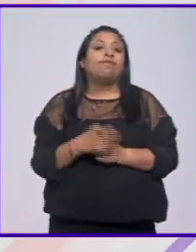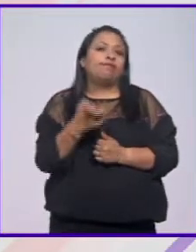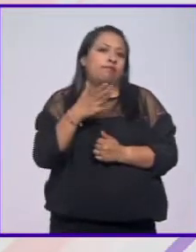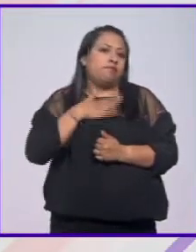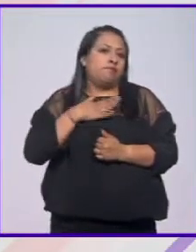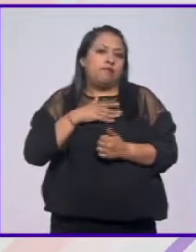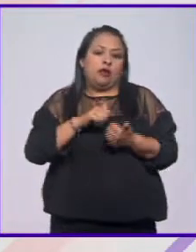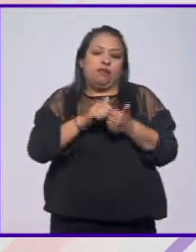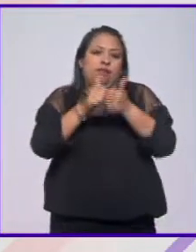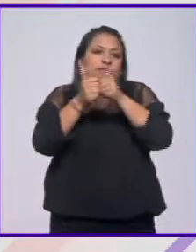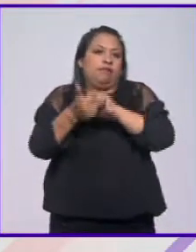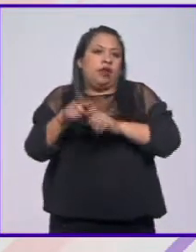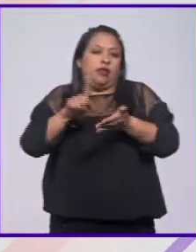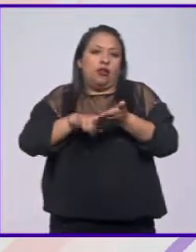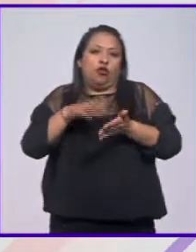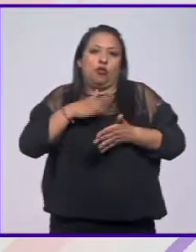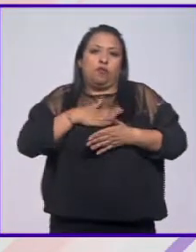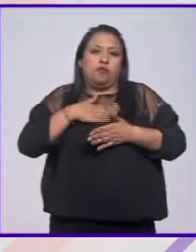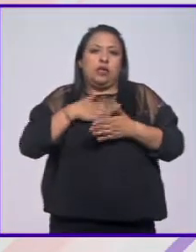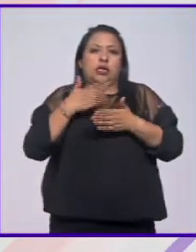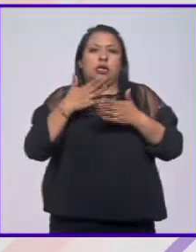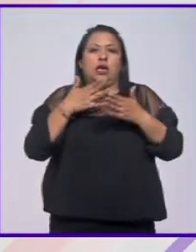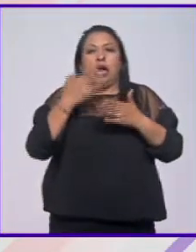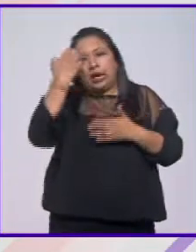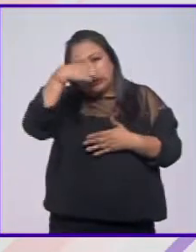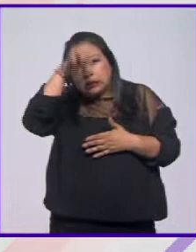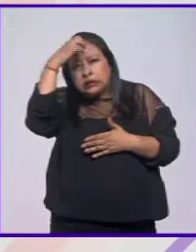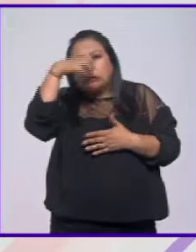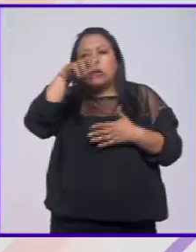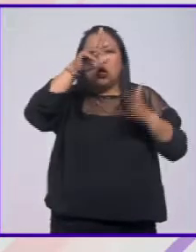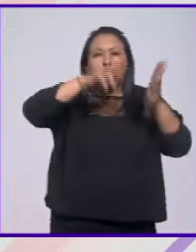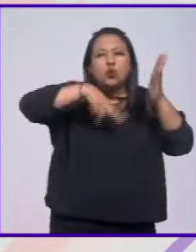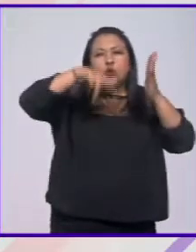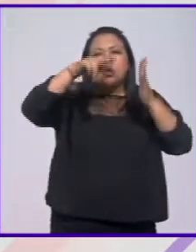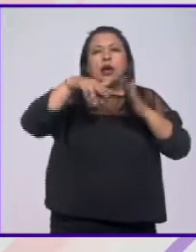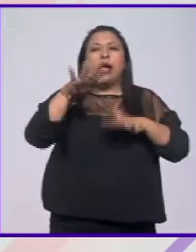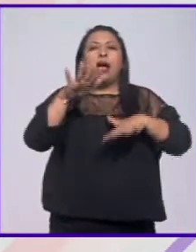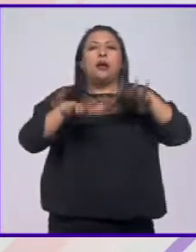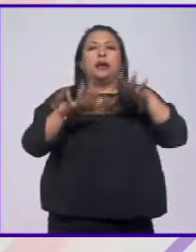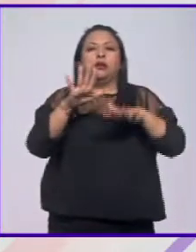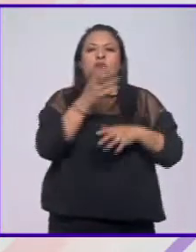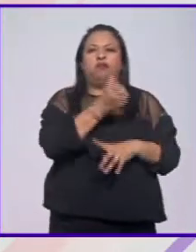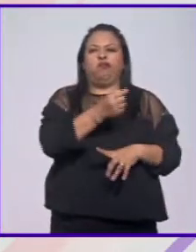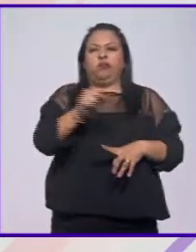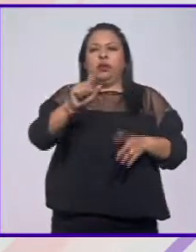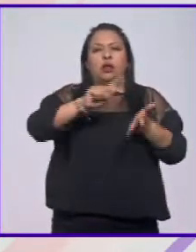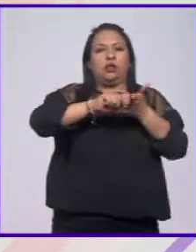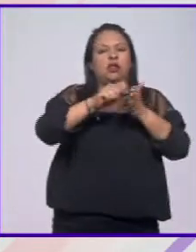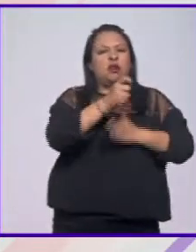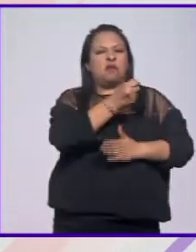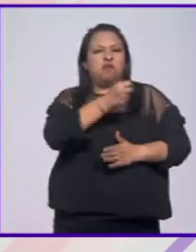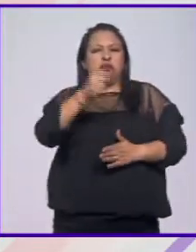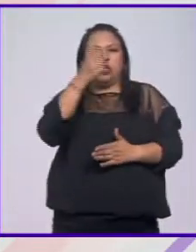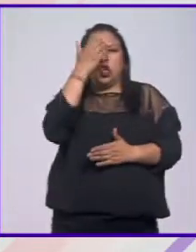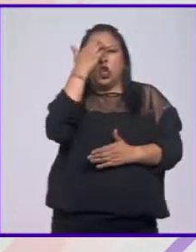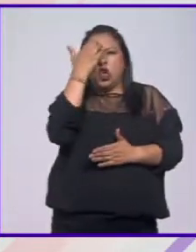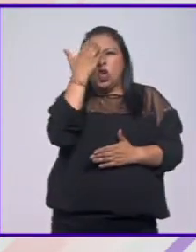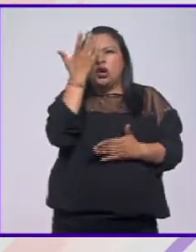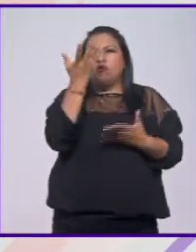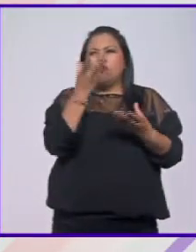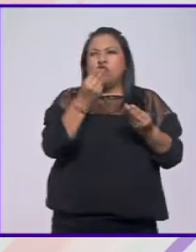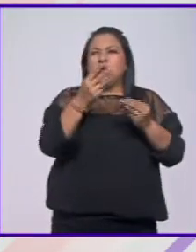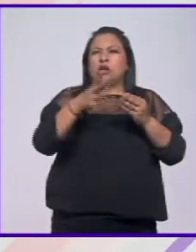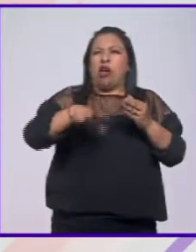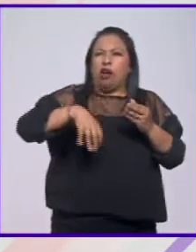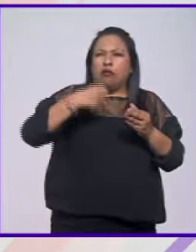mi evolución dentro de mi carrera. Llega un momento donde dominas una técnica, le sacas todo